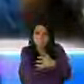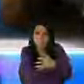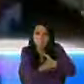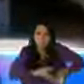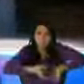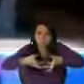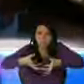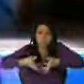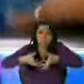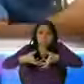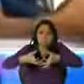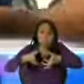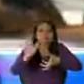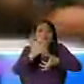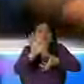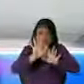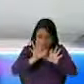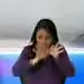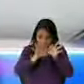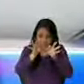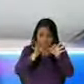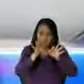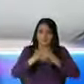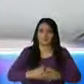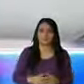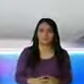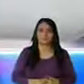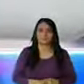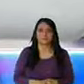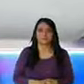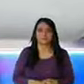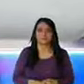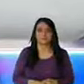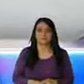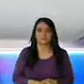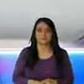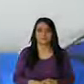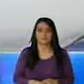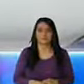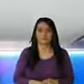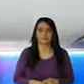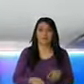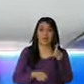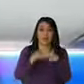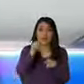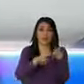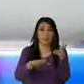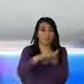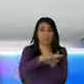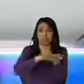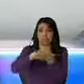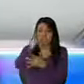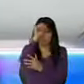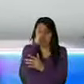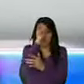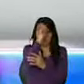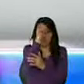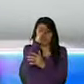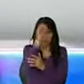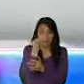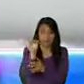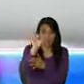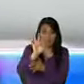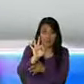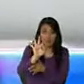organismo, tienen una explicación. Recordemos que debido a los actos violentos que sucedieron el día domingo 19,